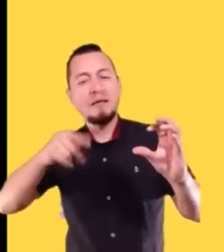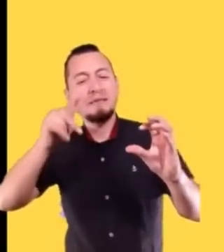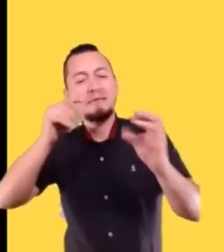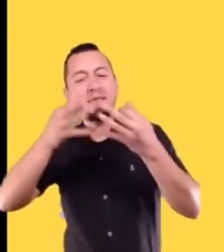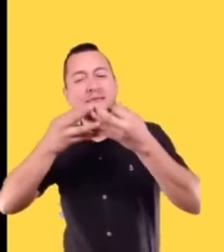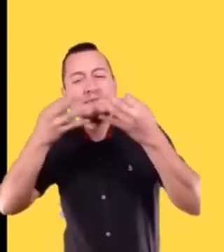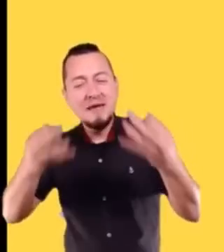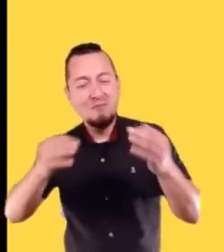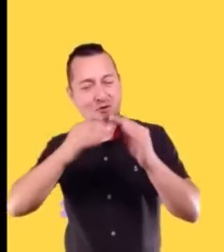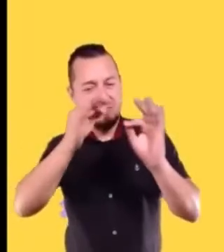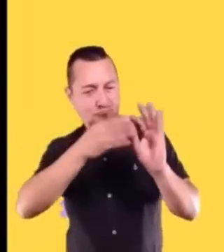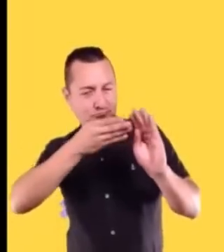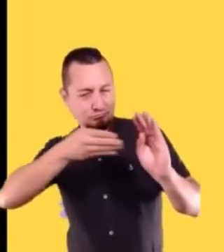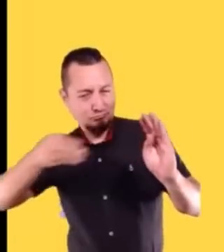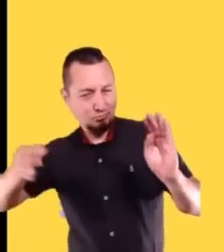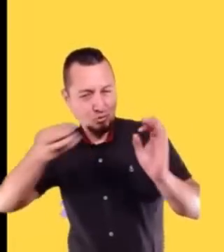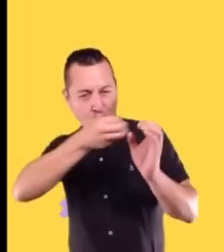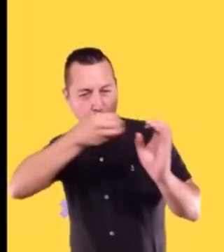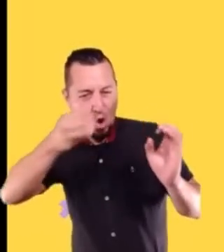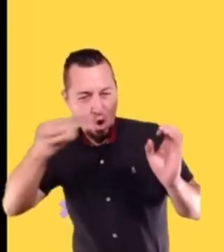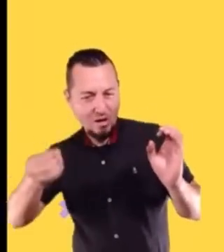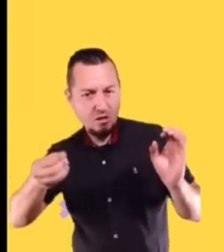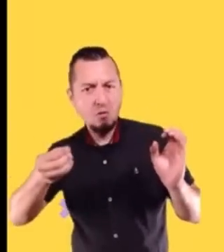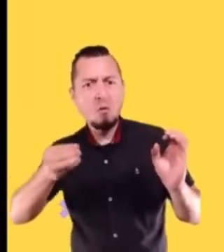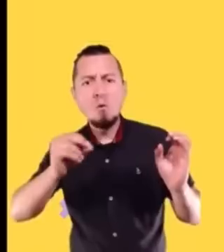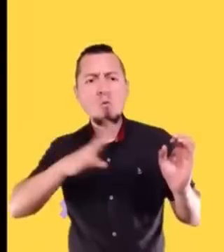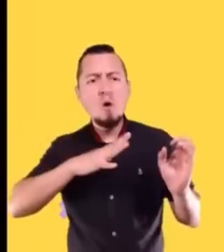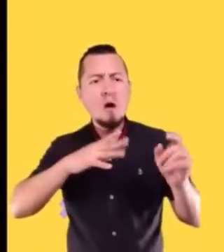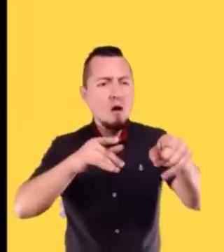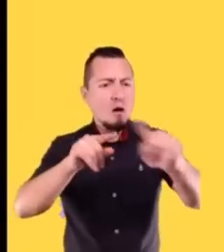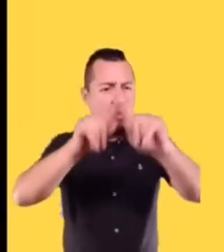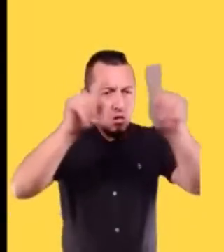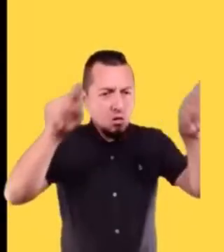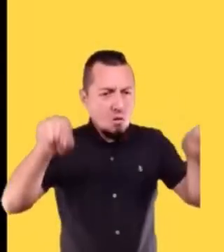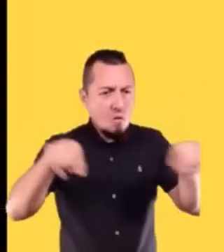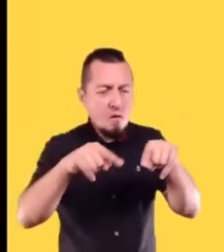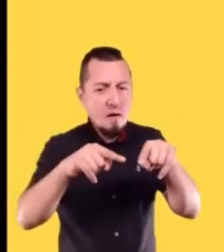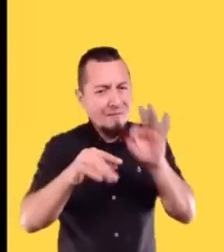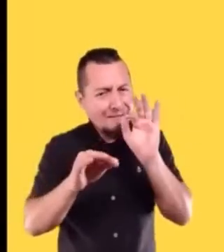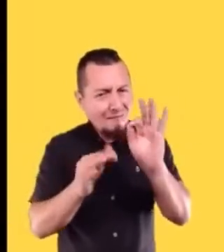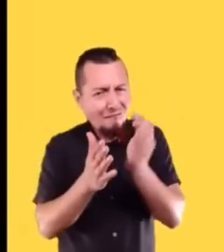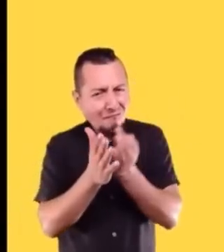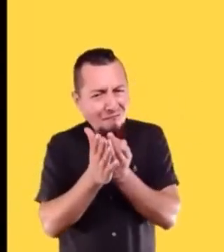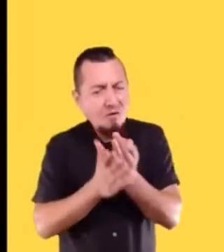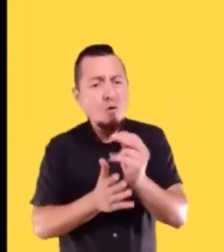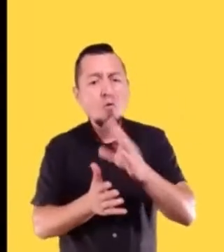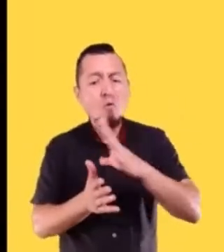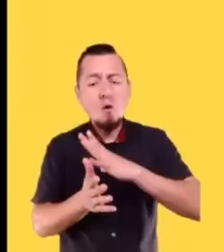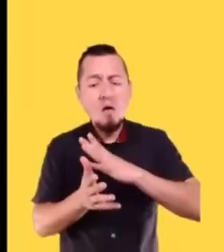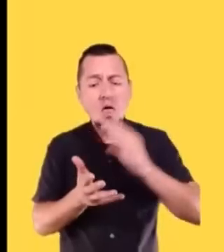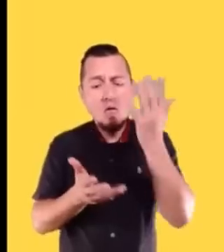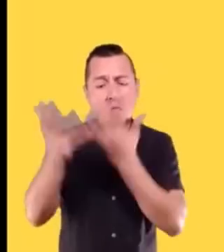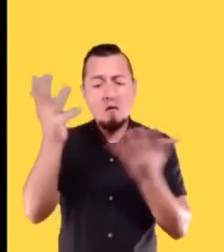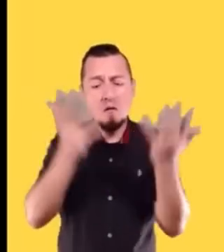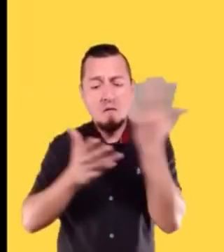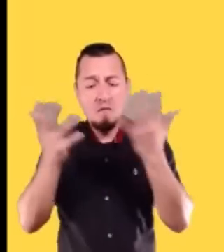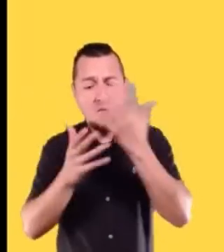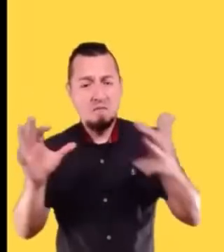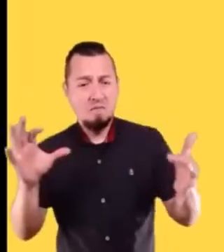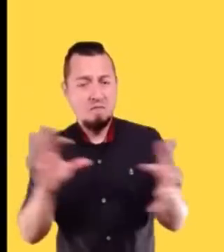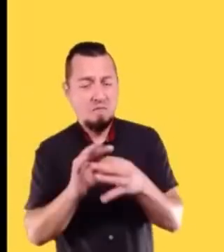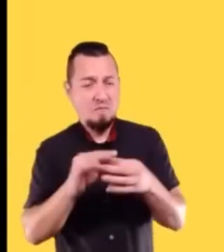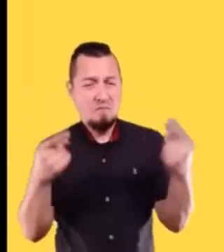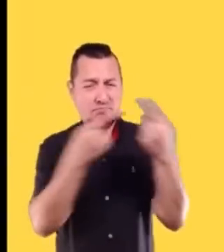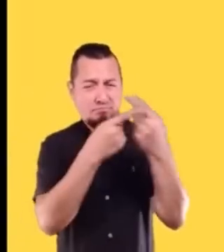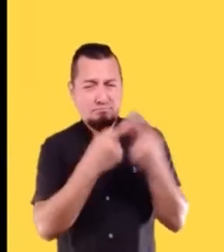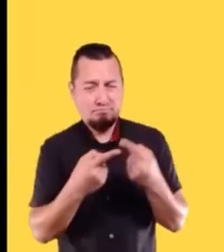pero debería de tenerlo. Hacer un infograma tiene que ser lo más fiel posible a la realidad o explicar en este contexto. Aquí les voy a mostrar uno de los